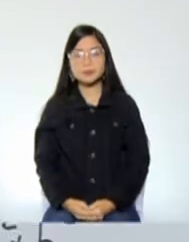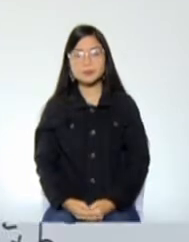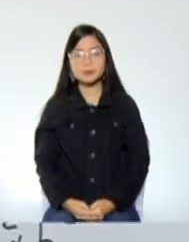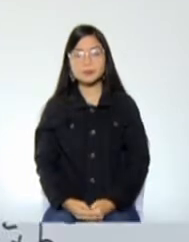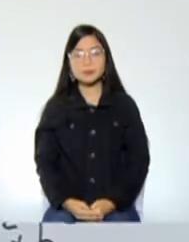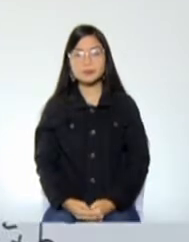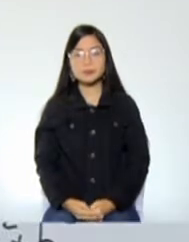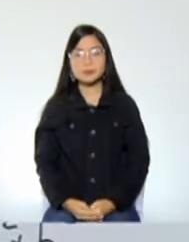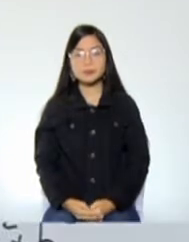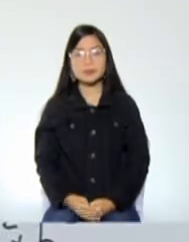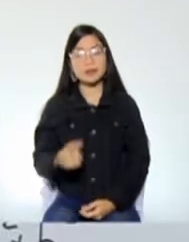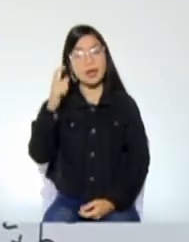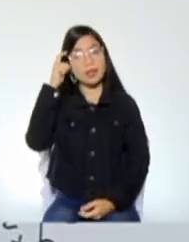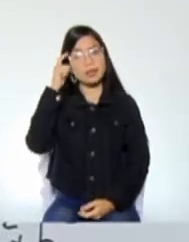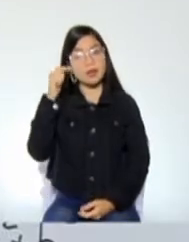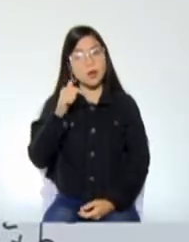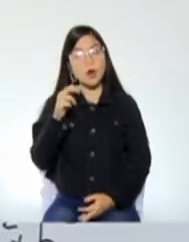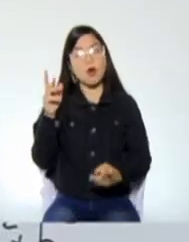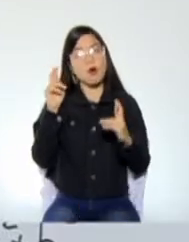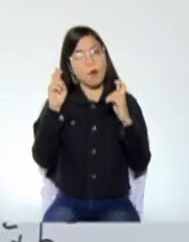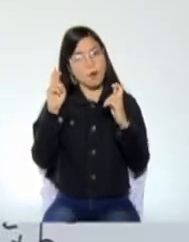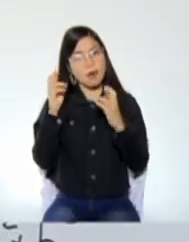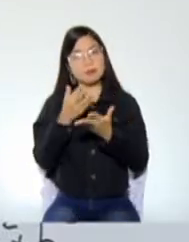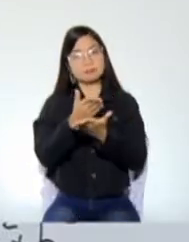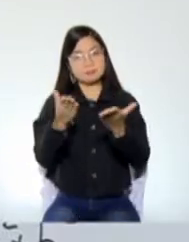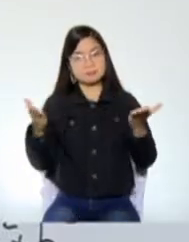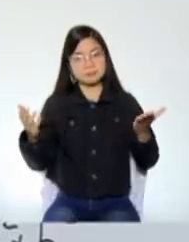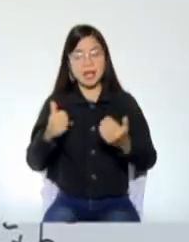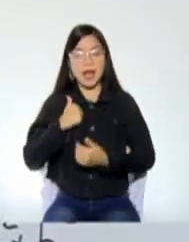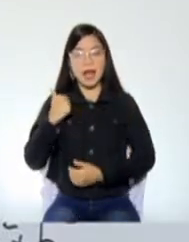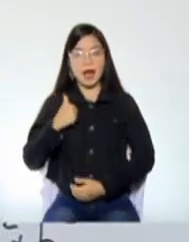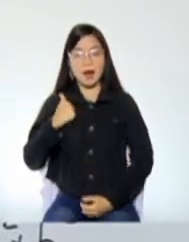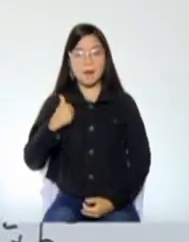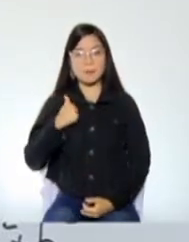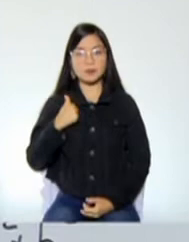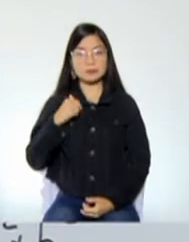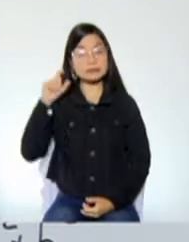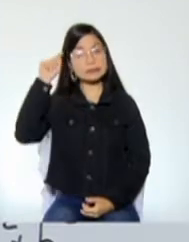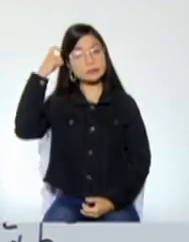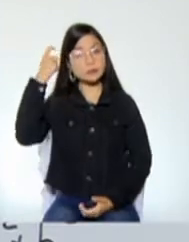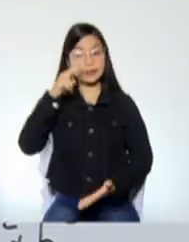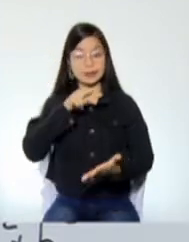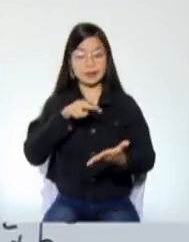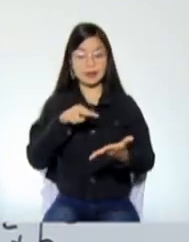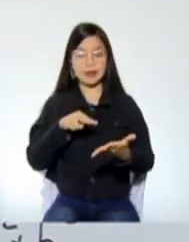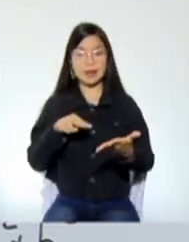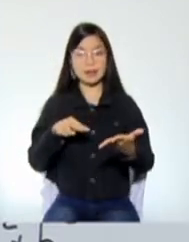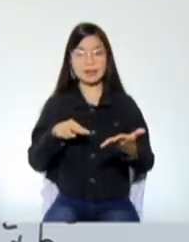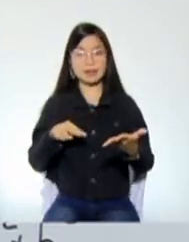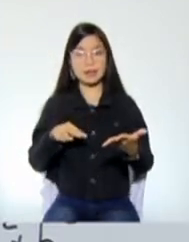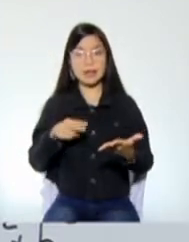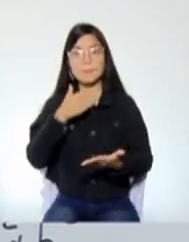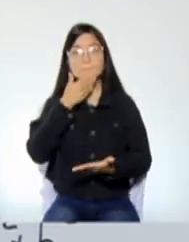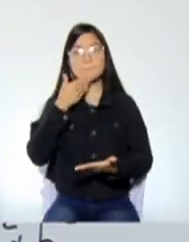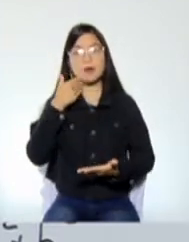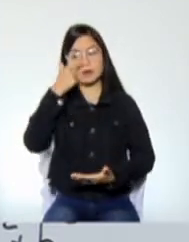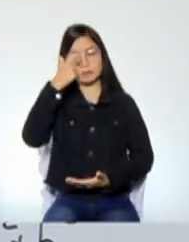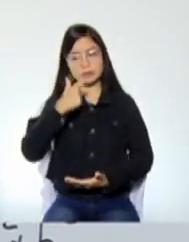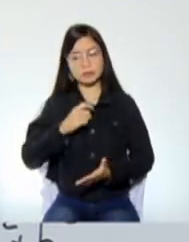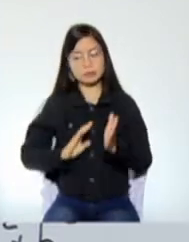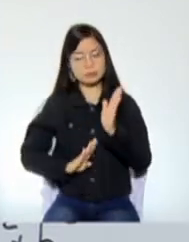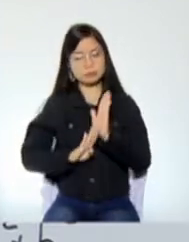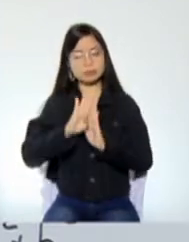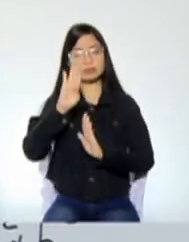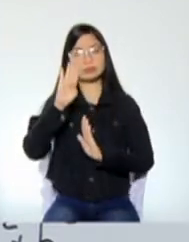Espero que el día de hoy la clase haya sido fructífera para ustedes. Recuerden leer, el leer nos hace mejores personas,